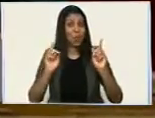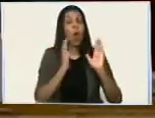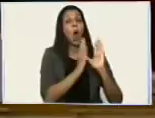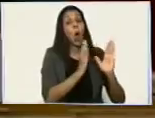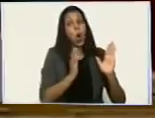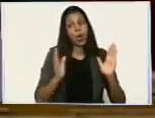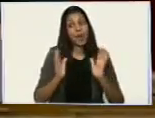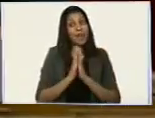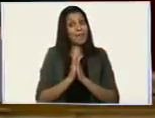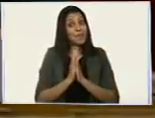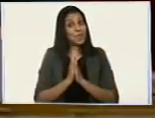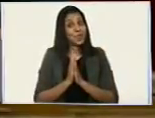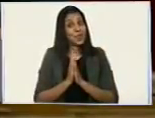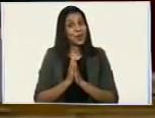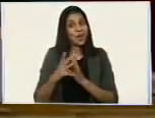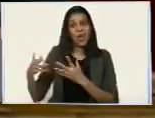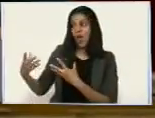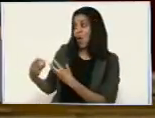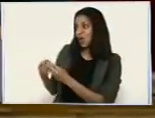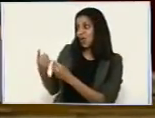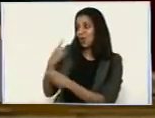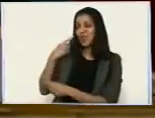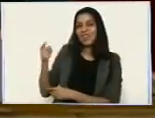No se junten con Gladys Requena.